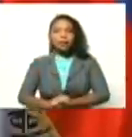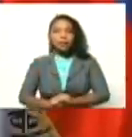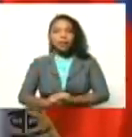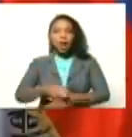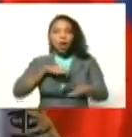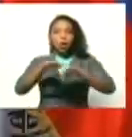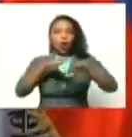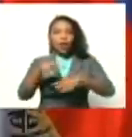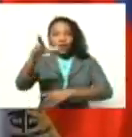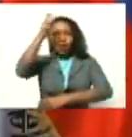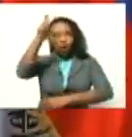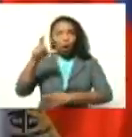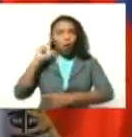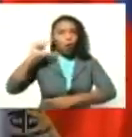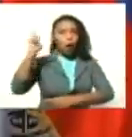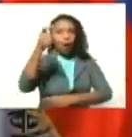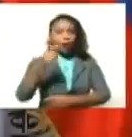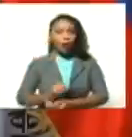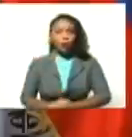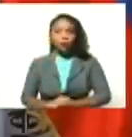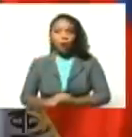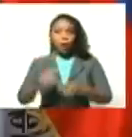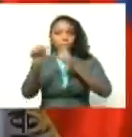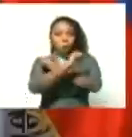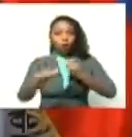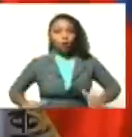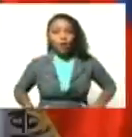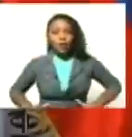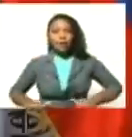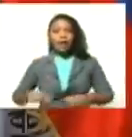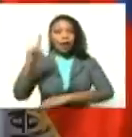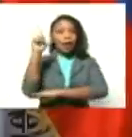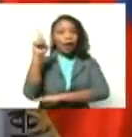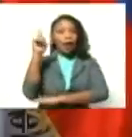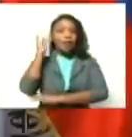Cojedes, Falcón, Guárico, Portuguesa, Lara y Yaracuy.